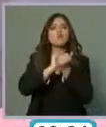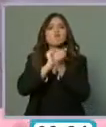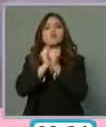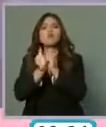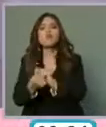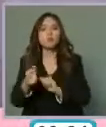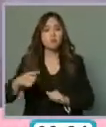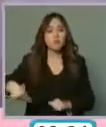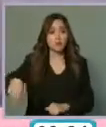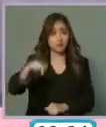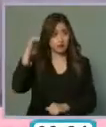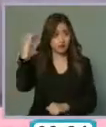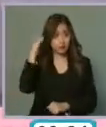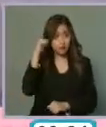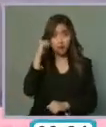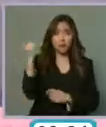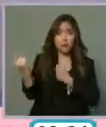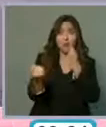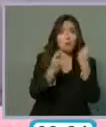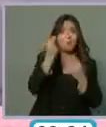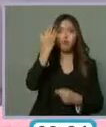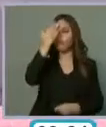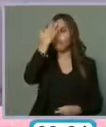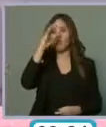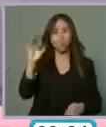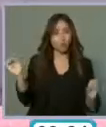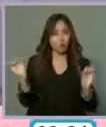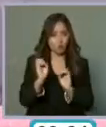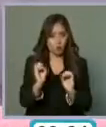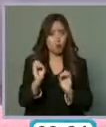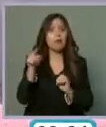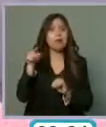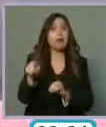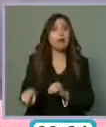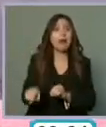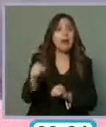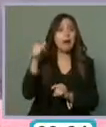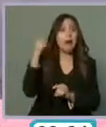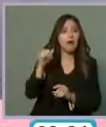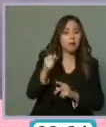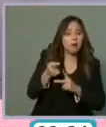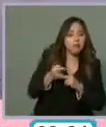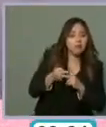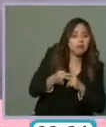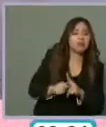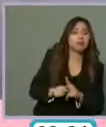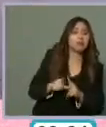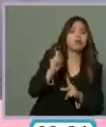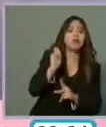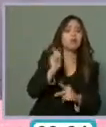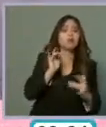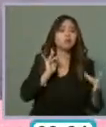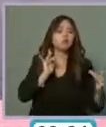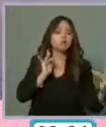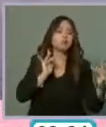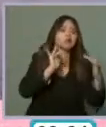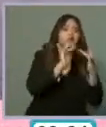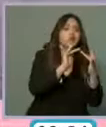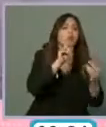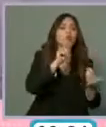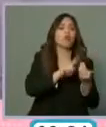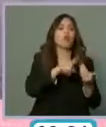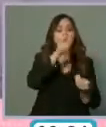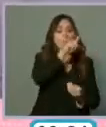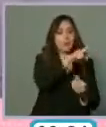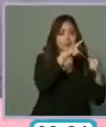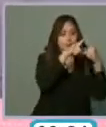de Acapulco que muchos no conocíamos, y es que ahí se iniciaron prácticamente las relaciones bilaterales entre